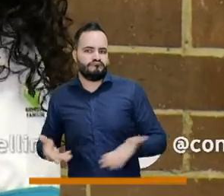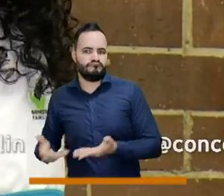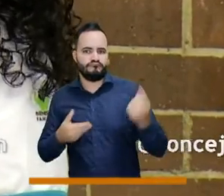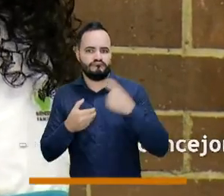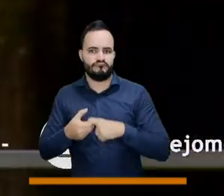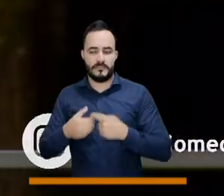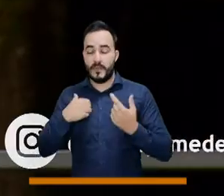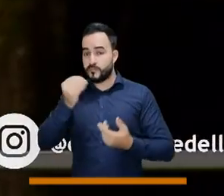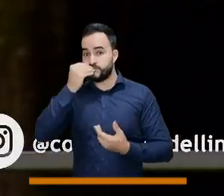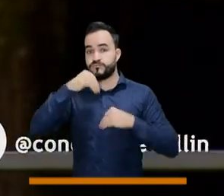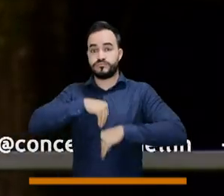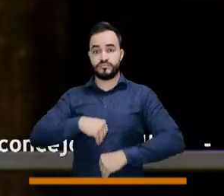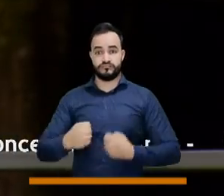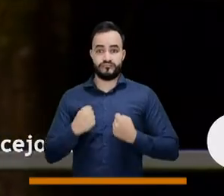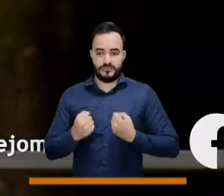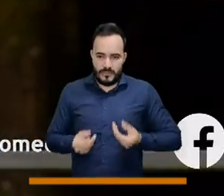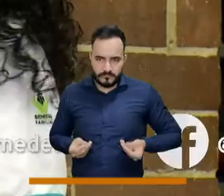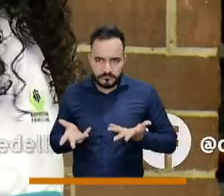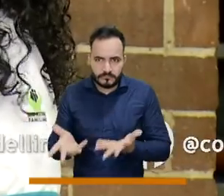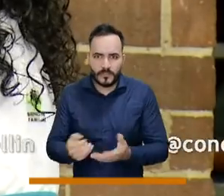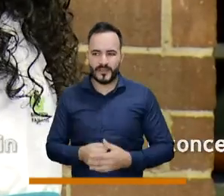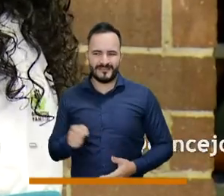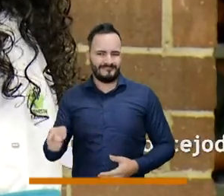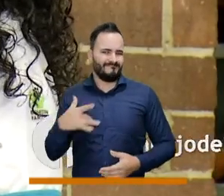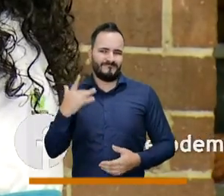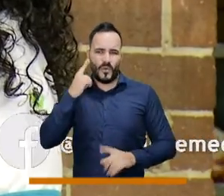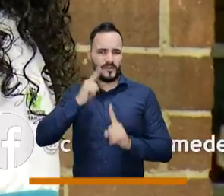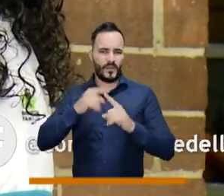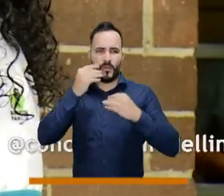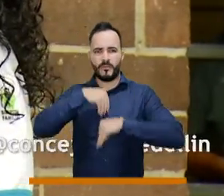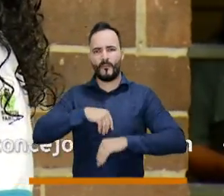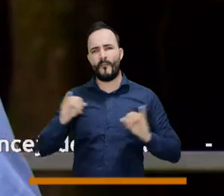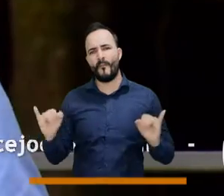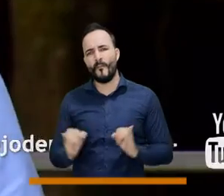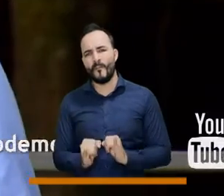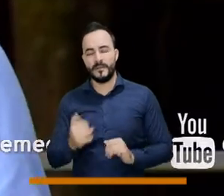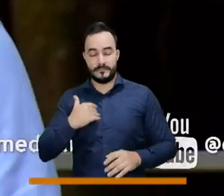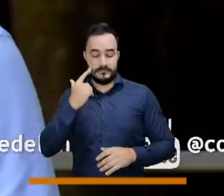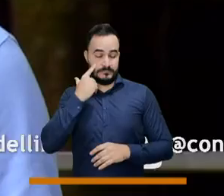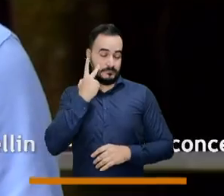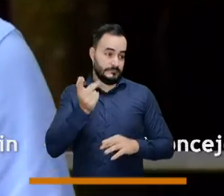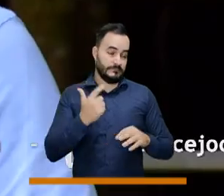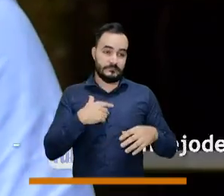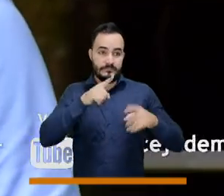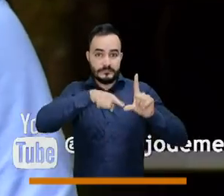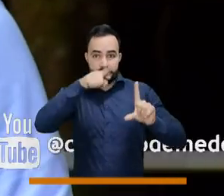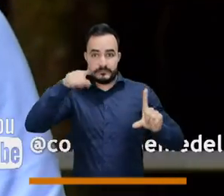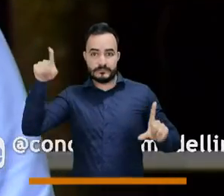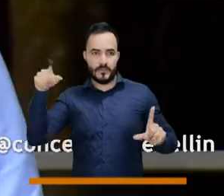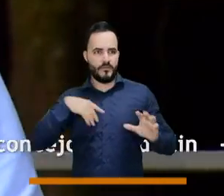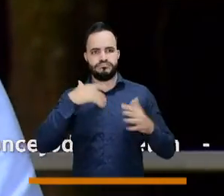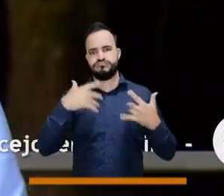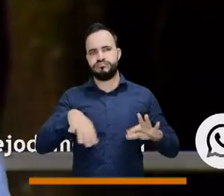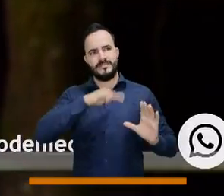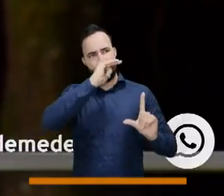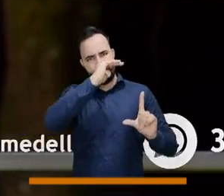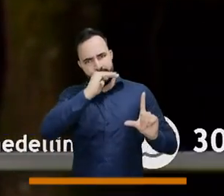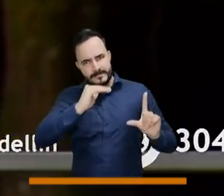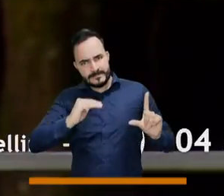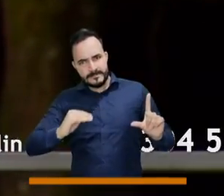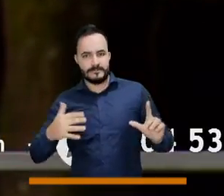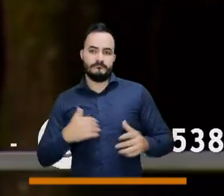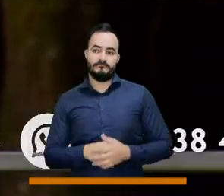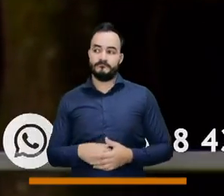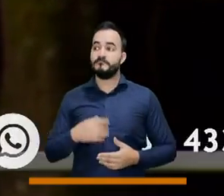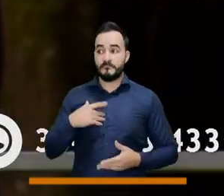habido maltrato. Tienen atención nutricional, les dan atención nutricional para que no tengan desnutrición, que ha sido uno de los indicadores que más nos ha